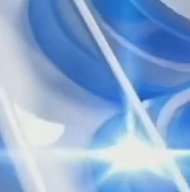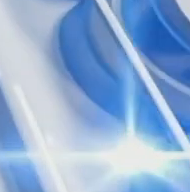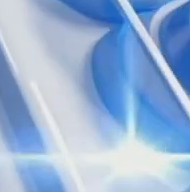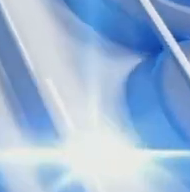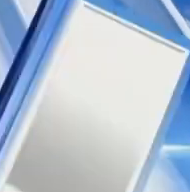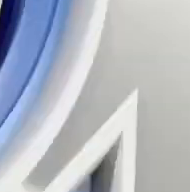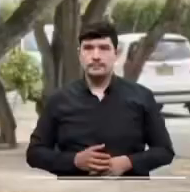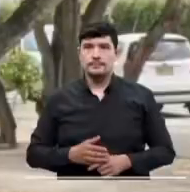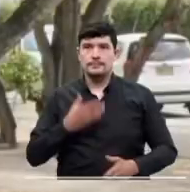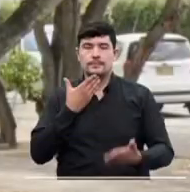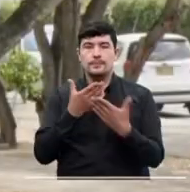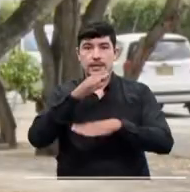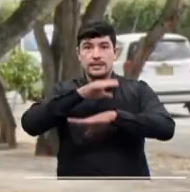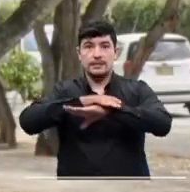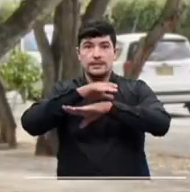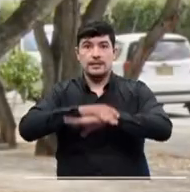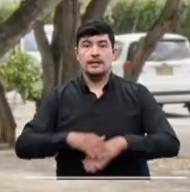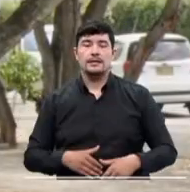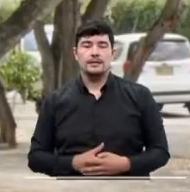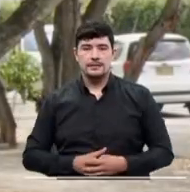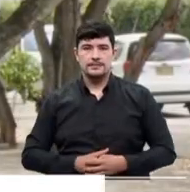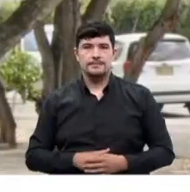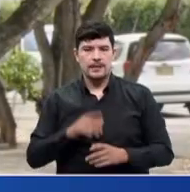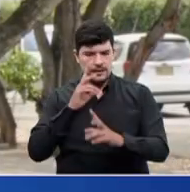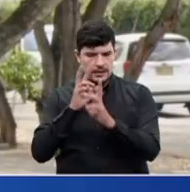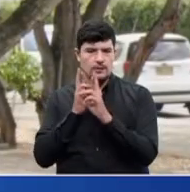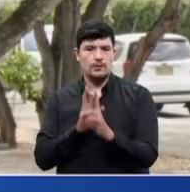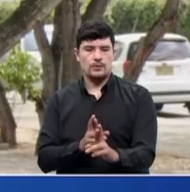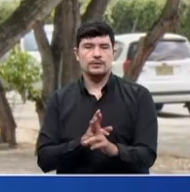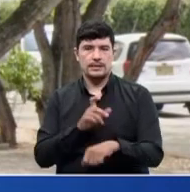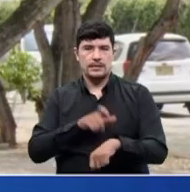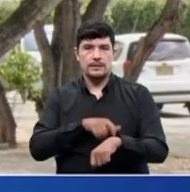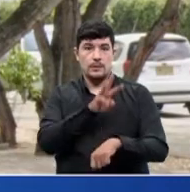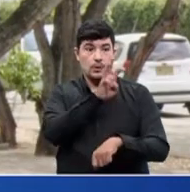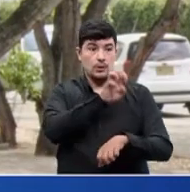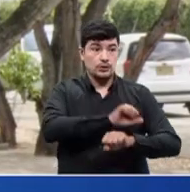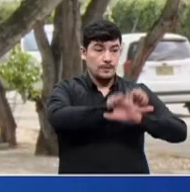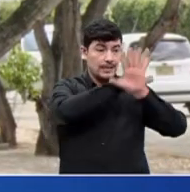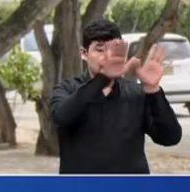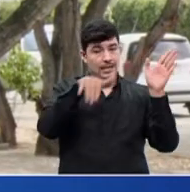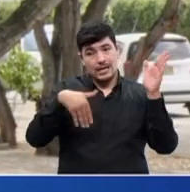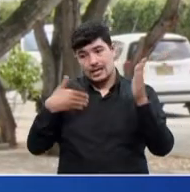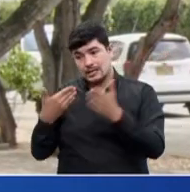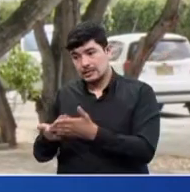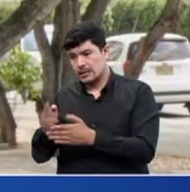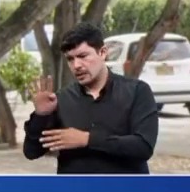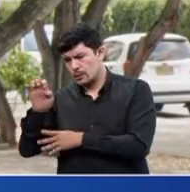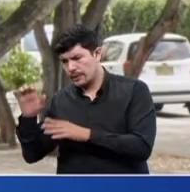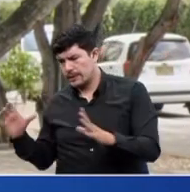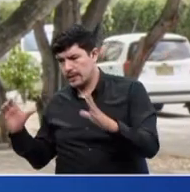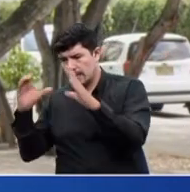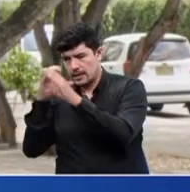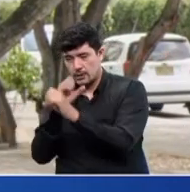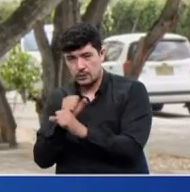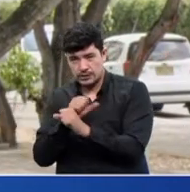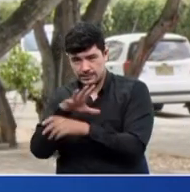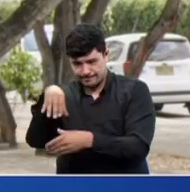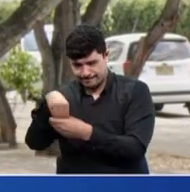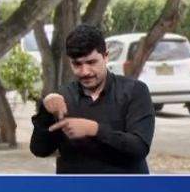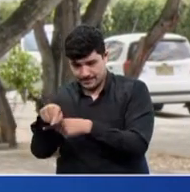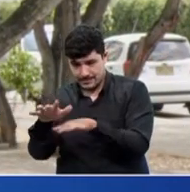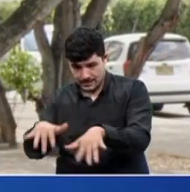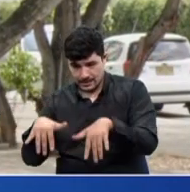Así es, Juan Carlos, muy buenas tardes. Cabe destacar que desde las 8 de la mañana hasta las 9 de la noche, desde el recinto de la